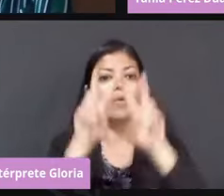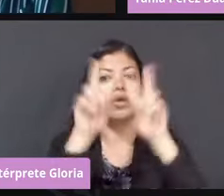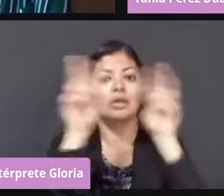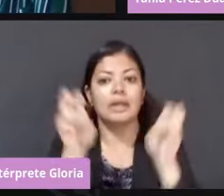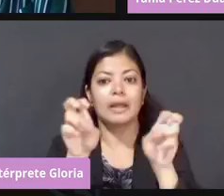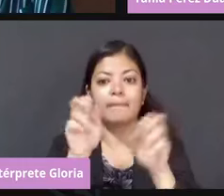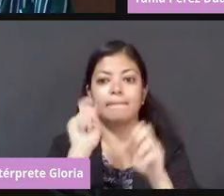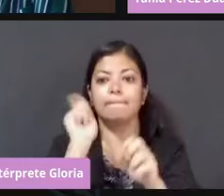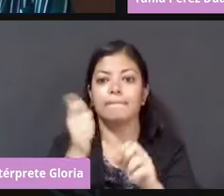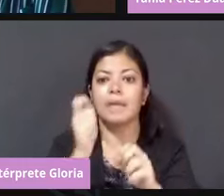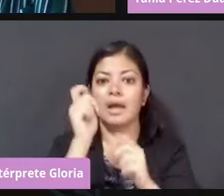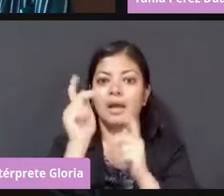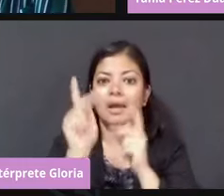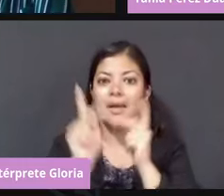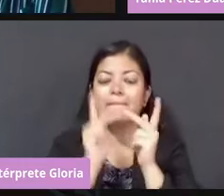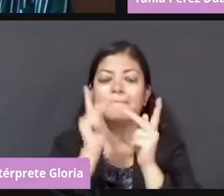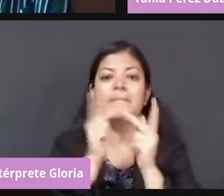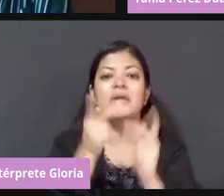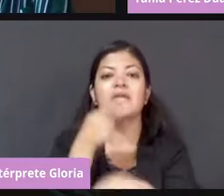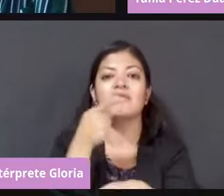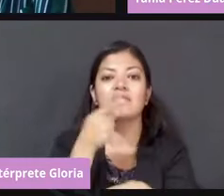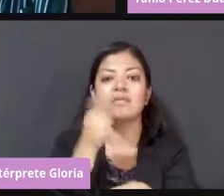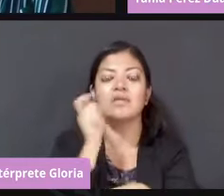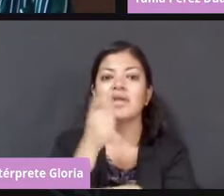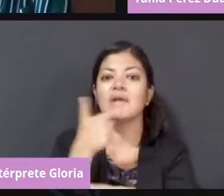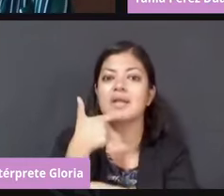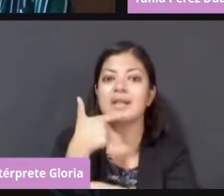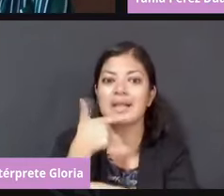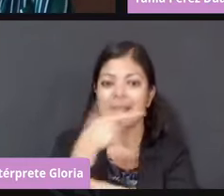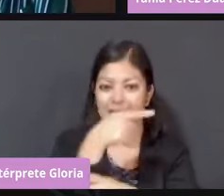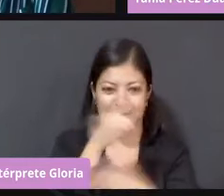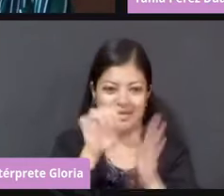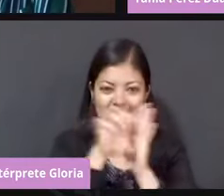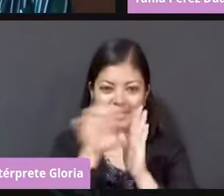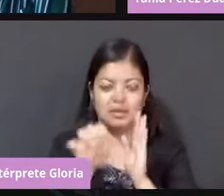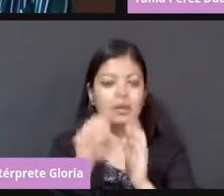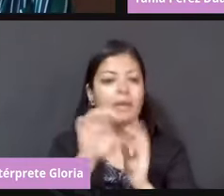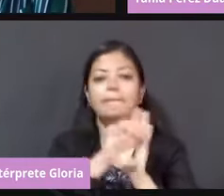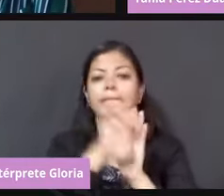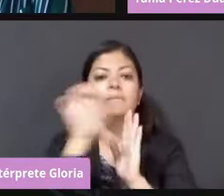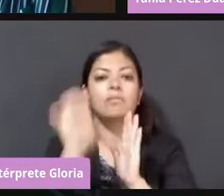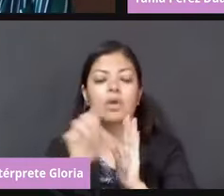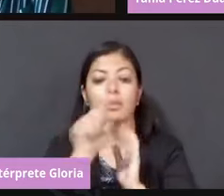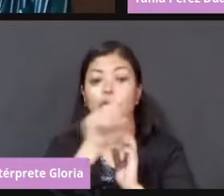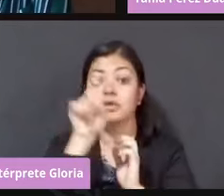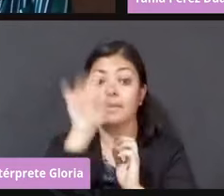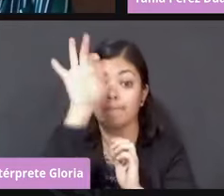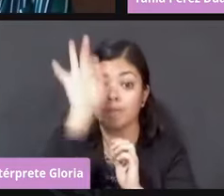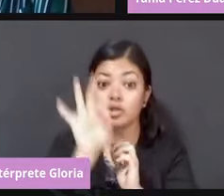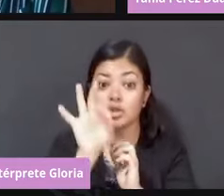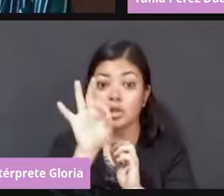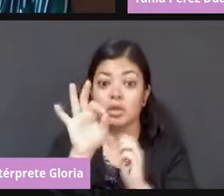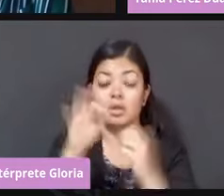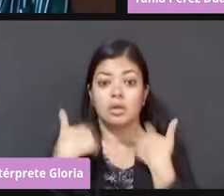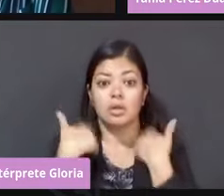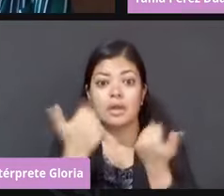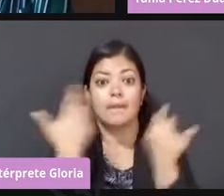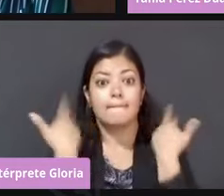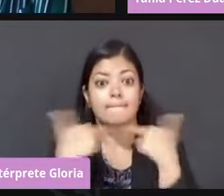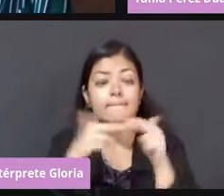perfeccionismo, como lo que mencionas un poco con lo del lápiz, pero, por ejemplo, en querer entender al 100% lo que está diciendo el